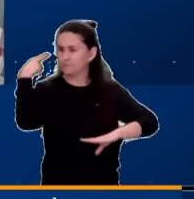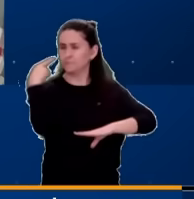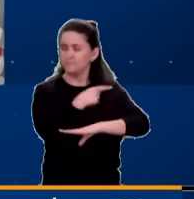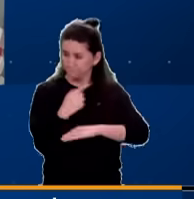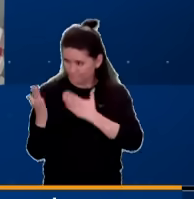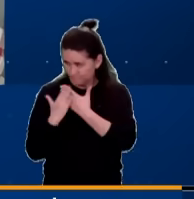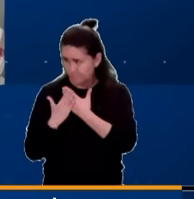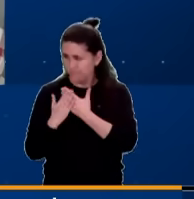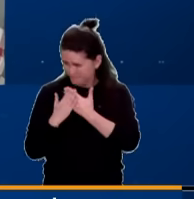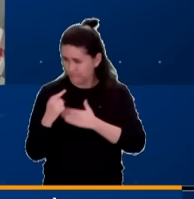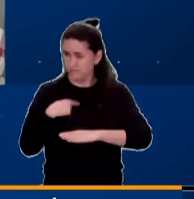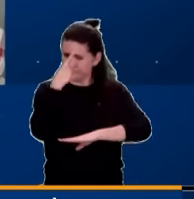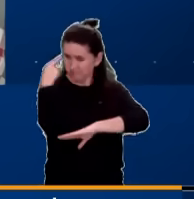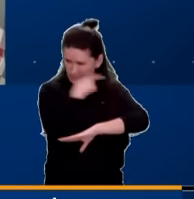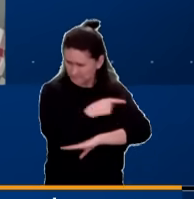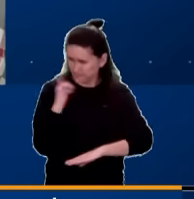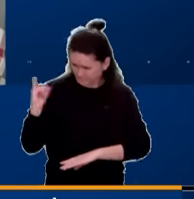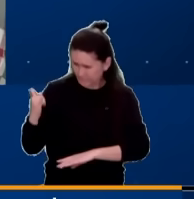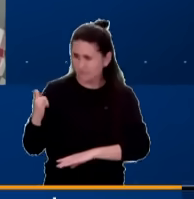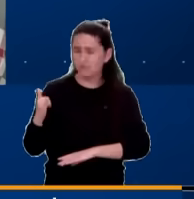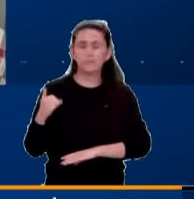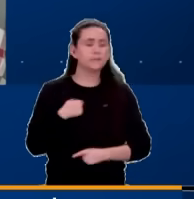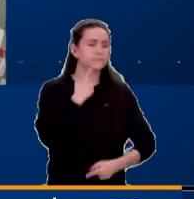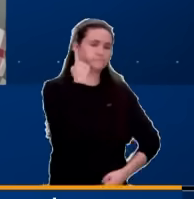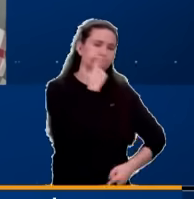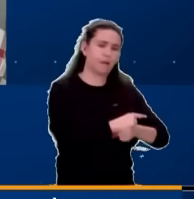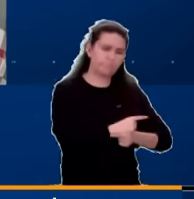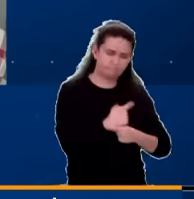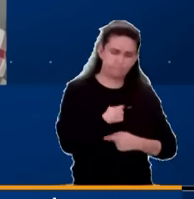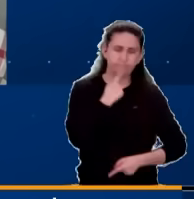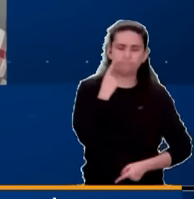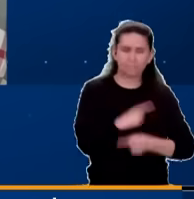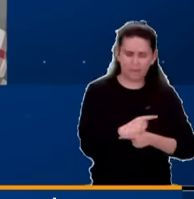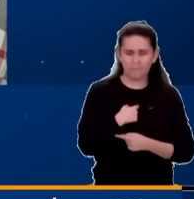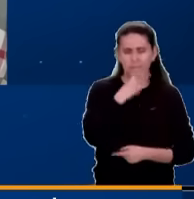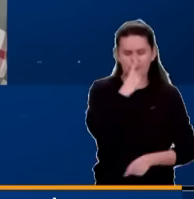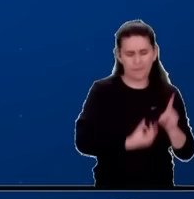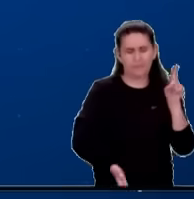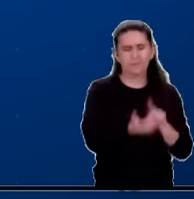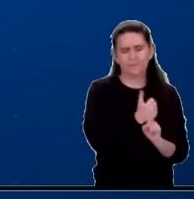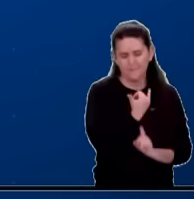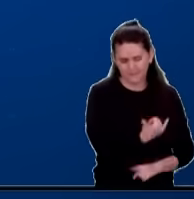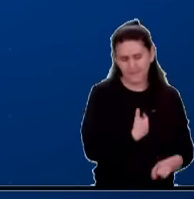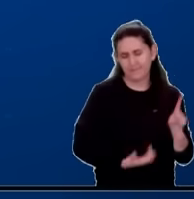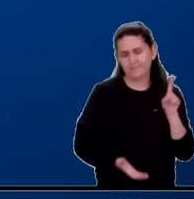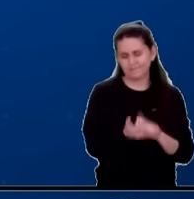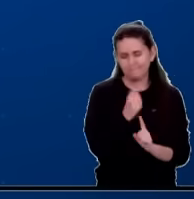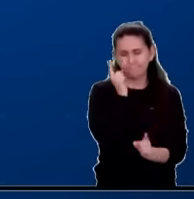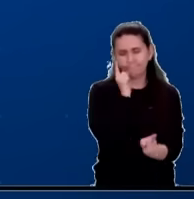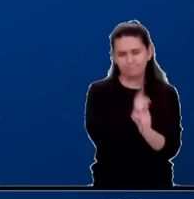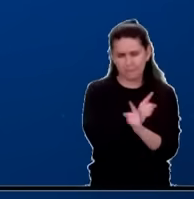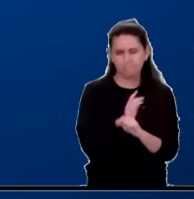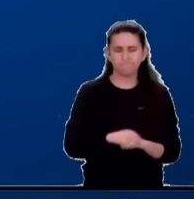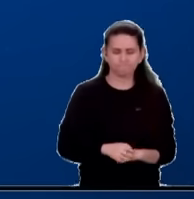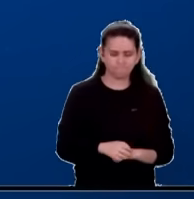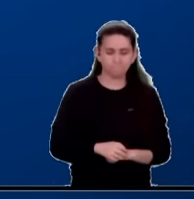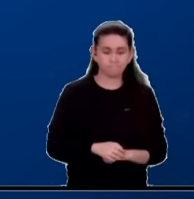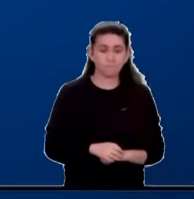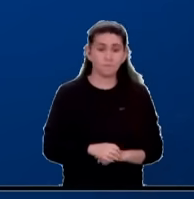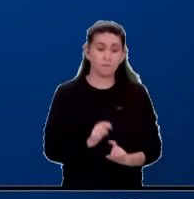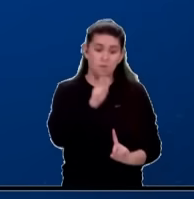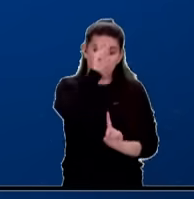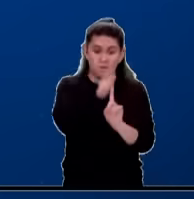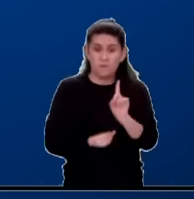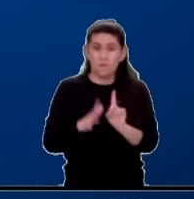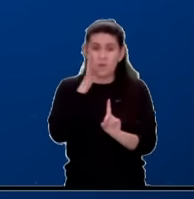de ese local. Y pues tenía la razón porque ahí estaban los restos de mi hija. Hoy este señor se encuentra